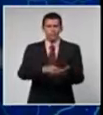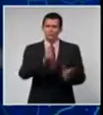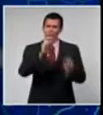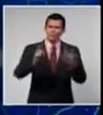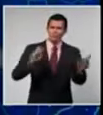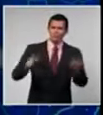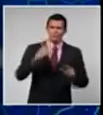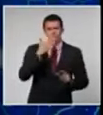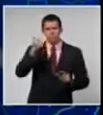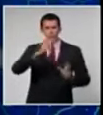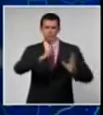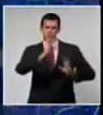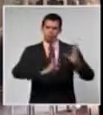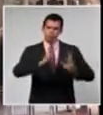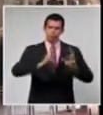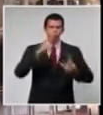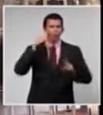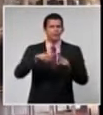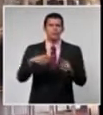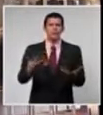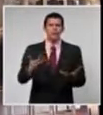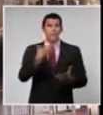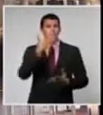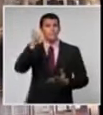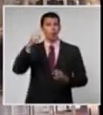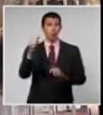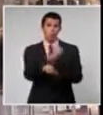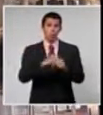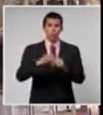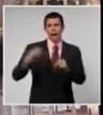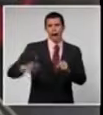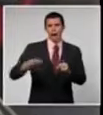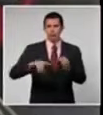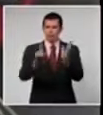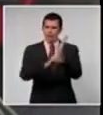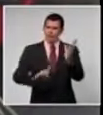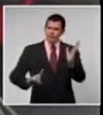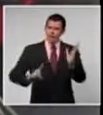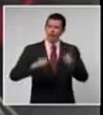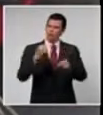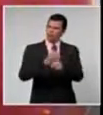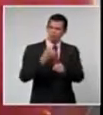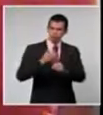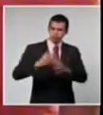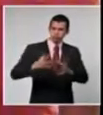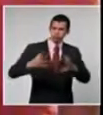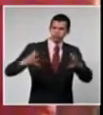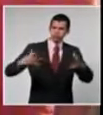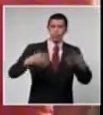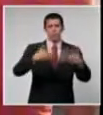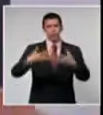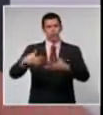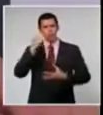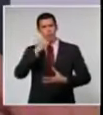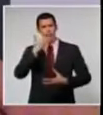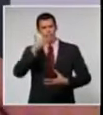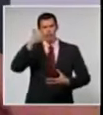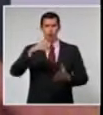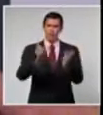y la eficiencia energética. El proyecto demostrativo de eficiencia y conservación de energía persigue la